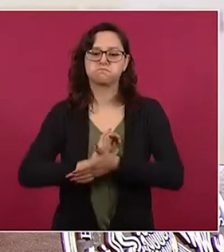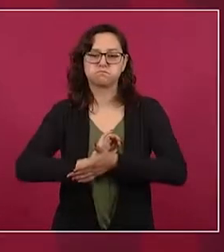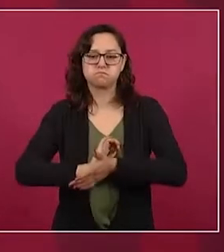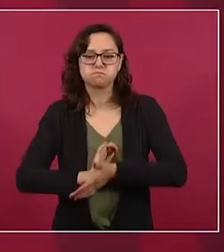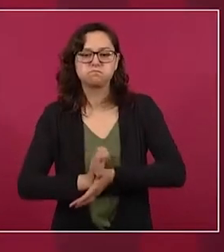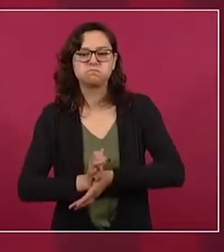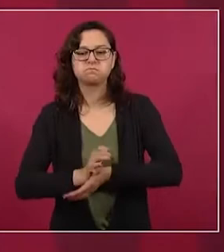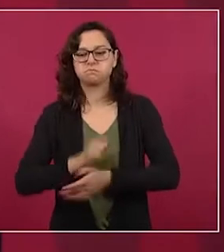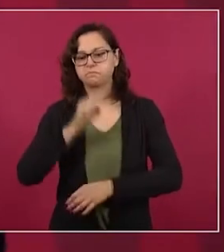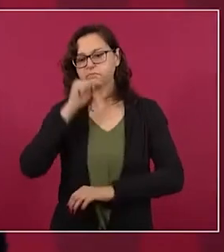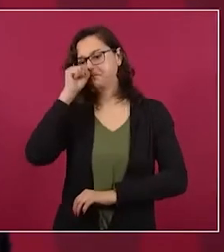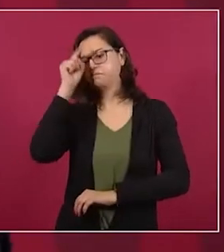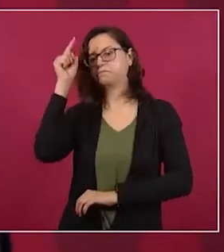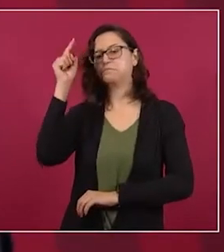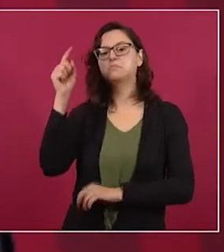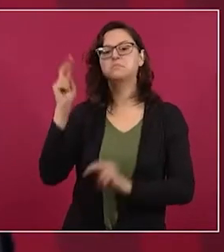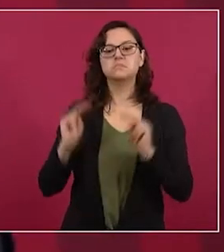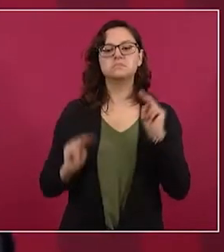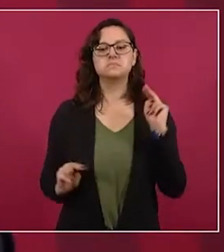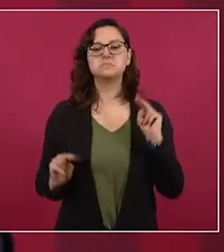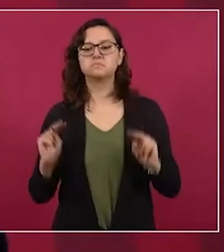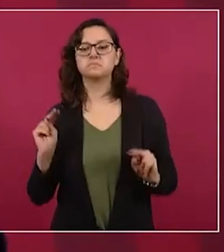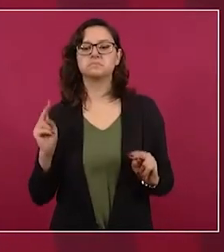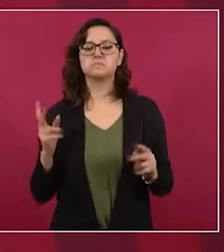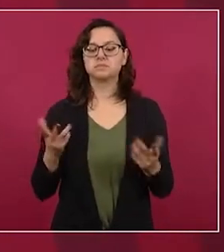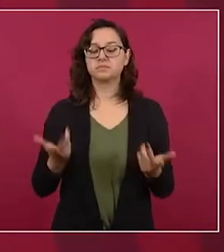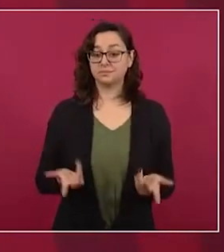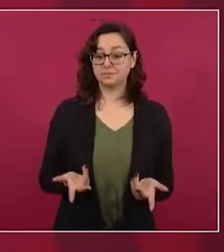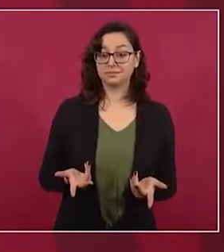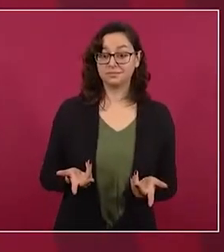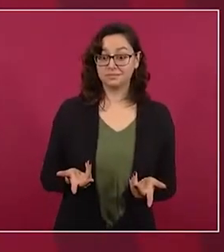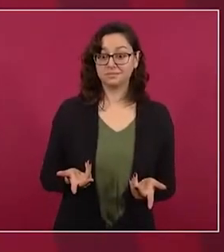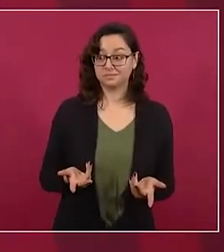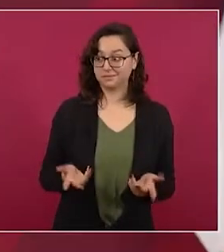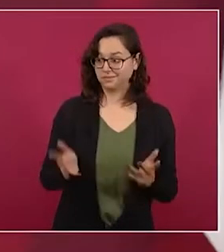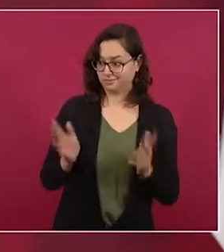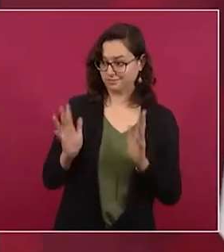Imagínense el periodista este que es